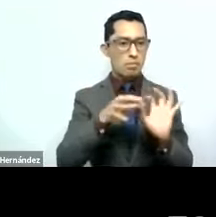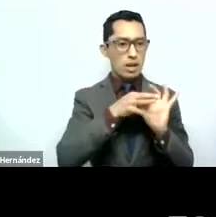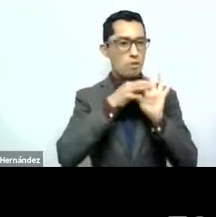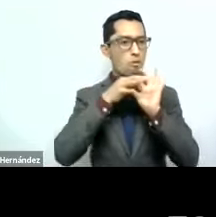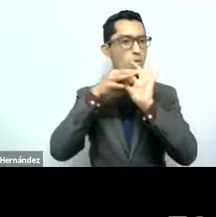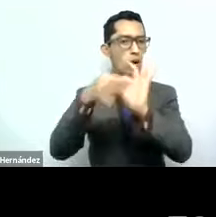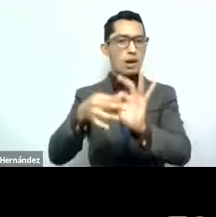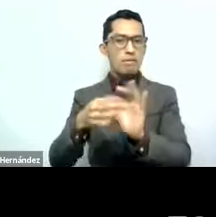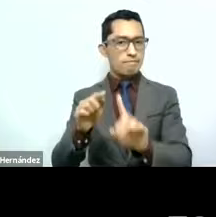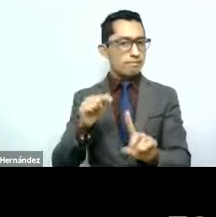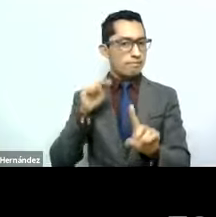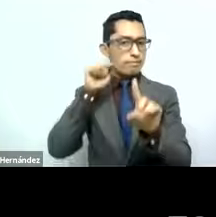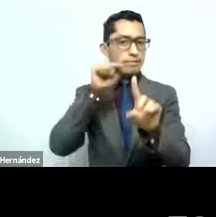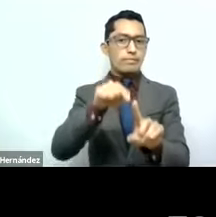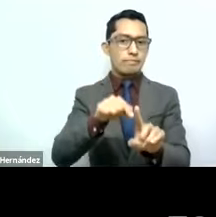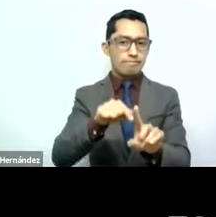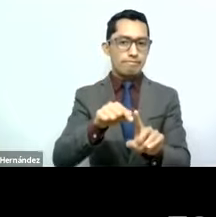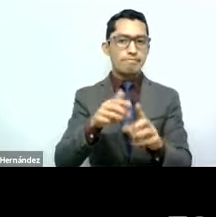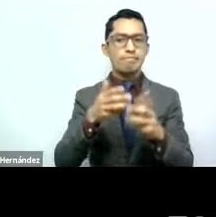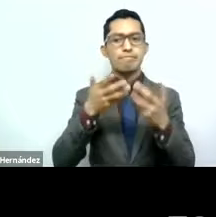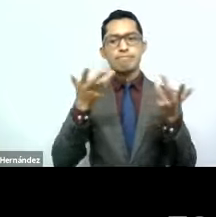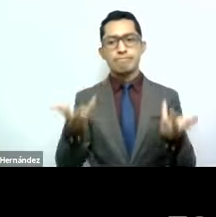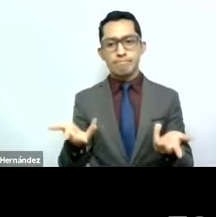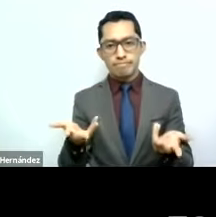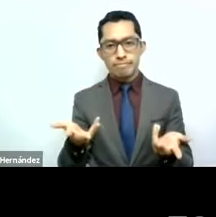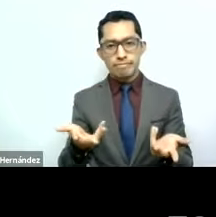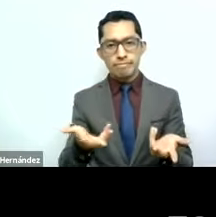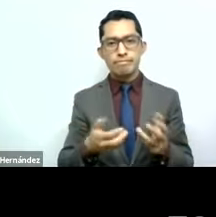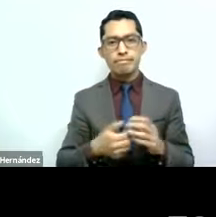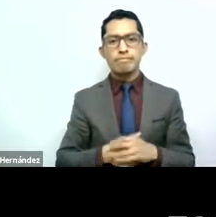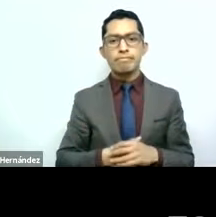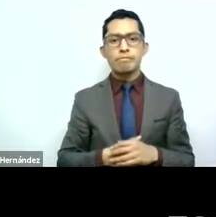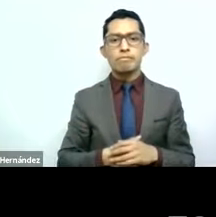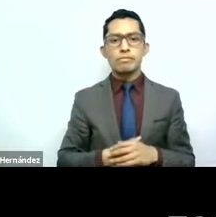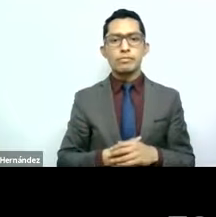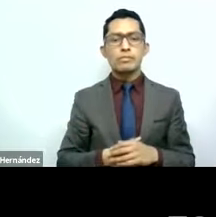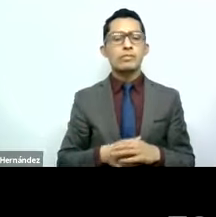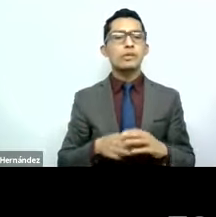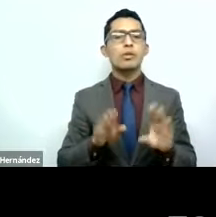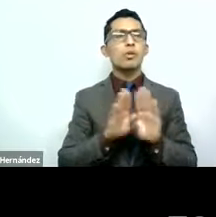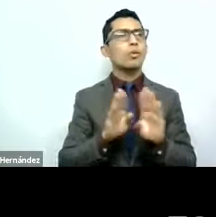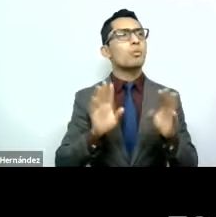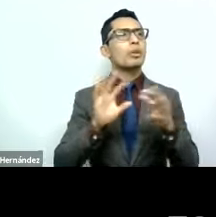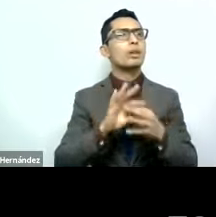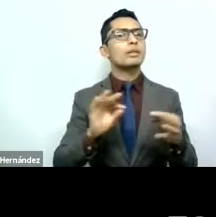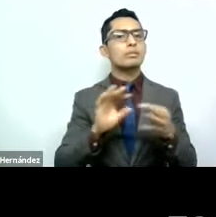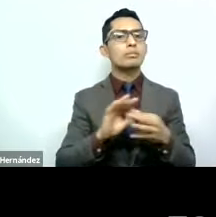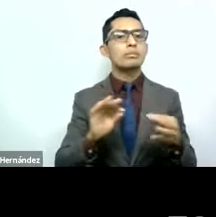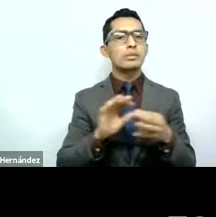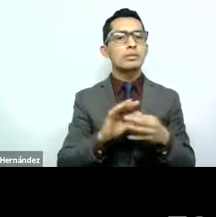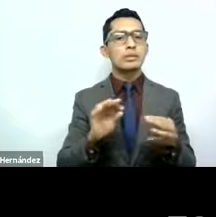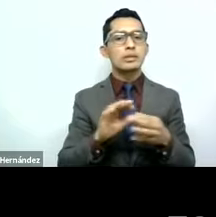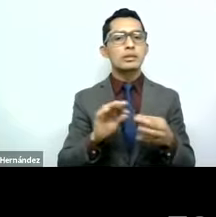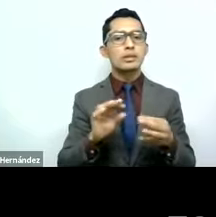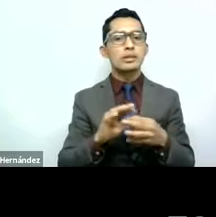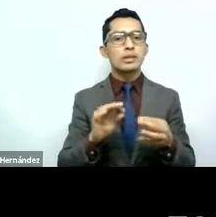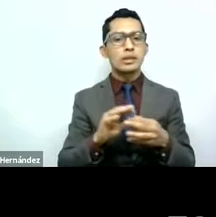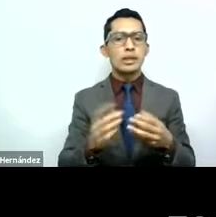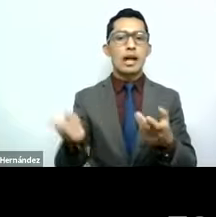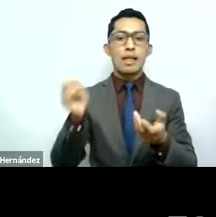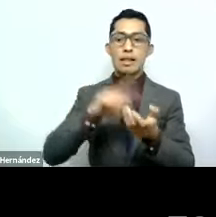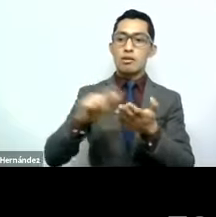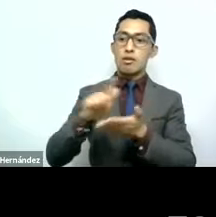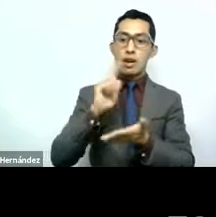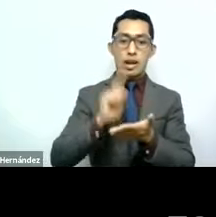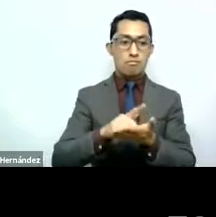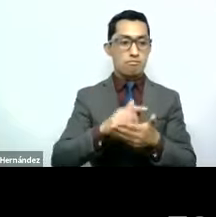ser de alguna forma, pues, o sea, lo predecible abona en la legitimidad al final